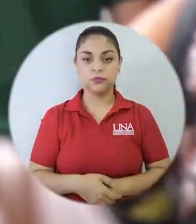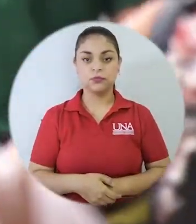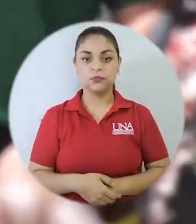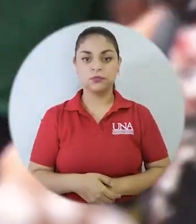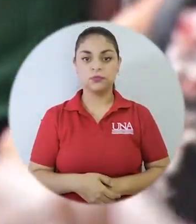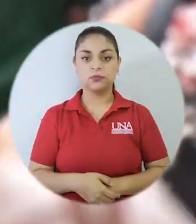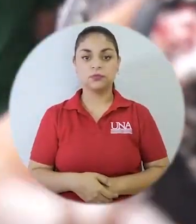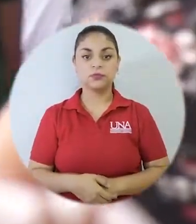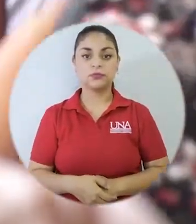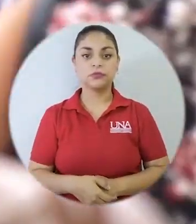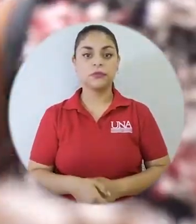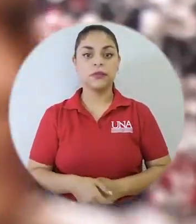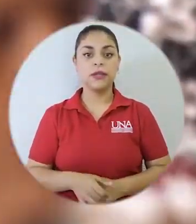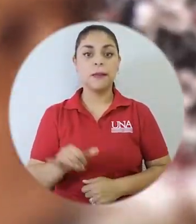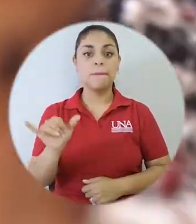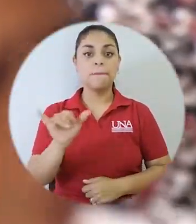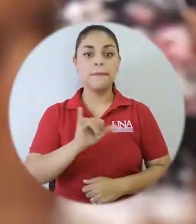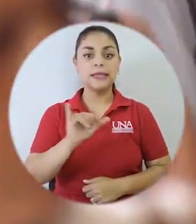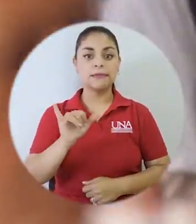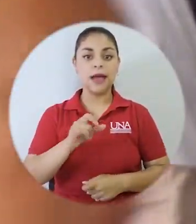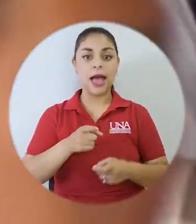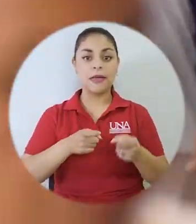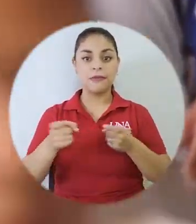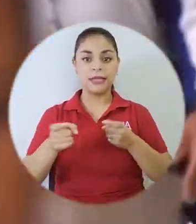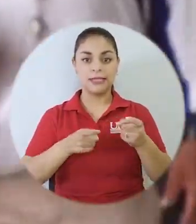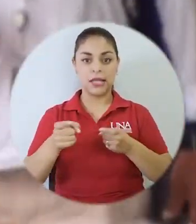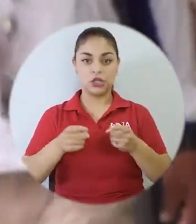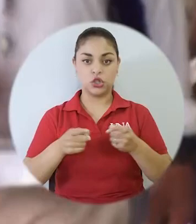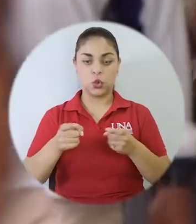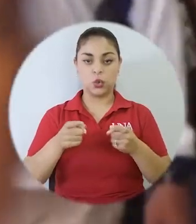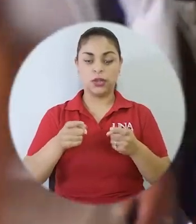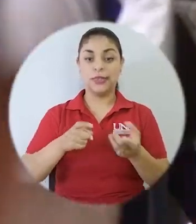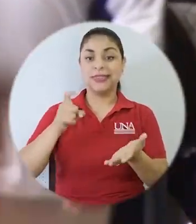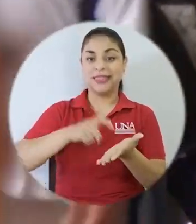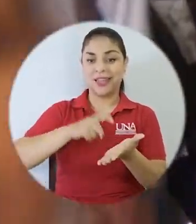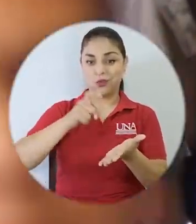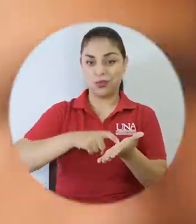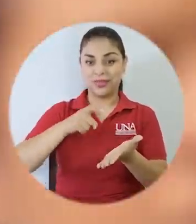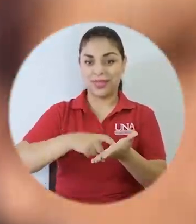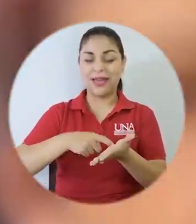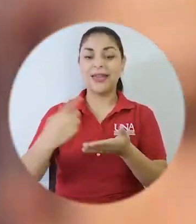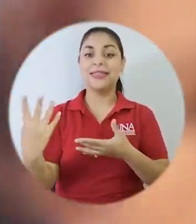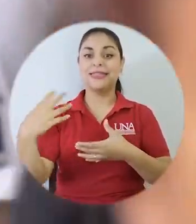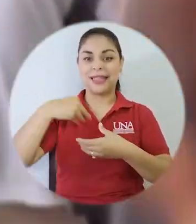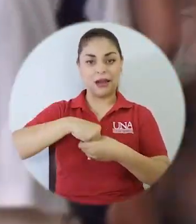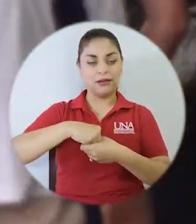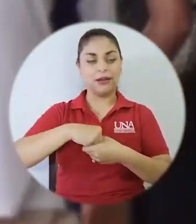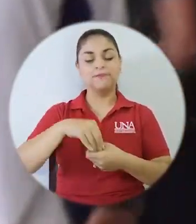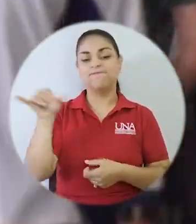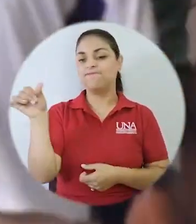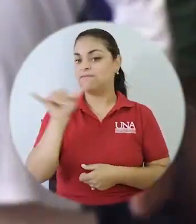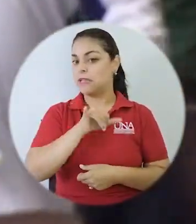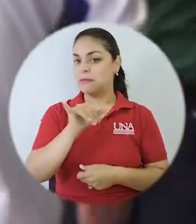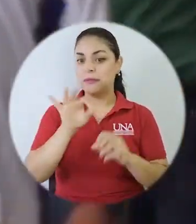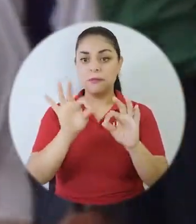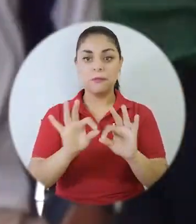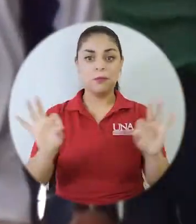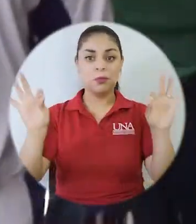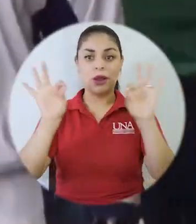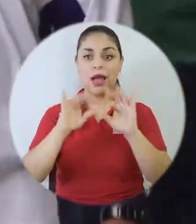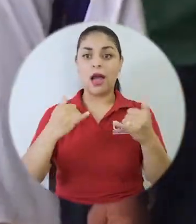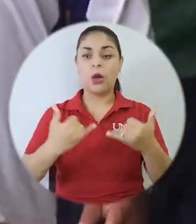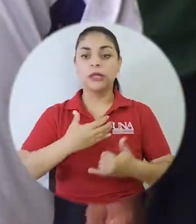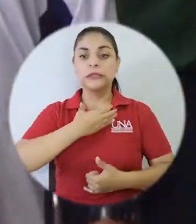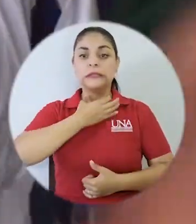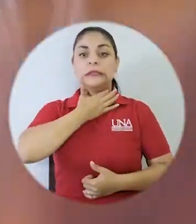lado. La misma administración y gestión de la deuda interna, ¿verdad? Sí. Ese es otro elemento